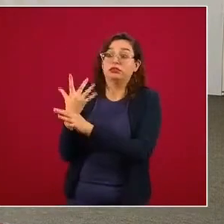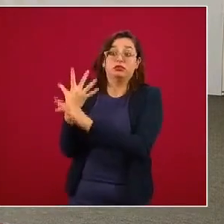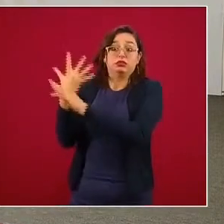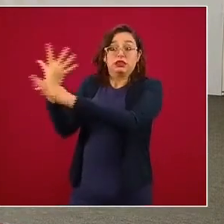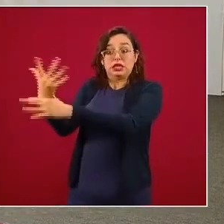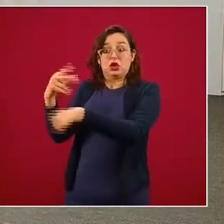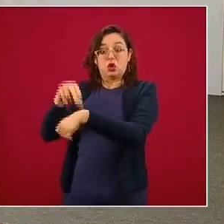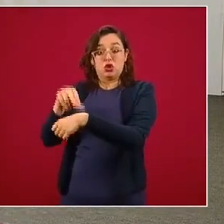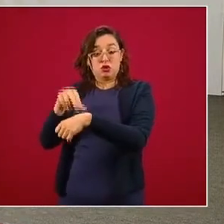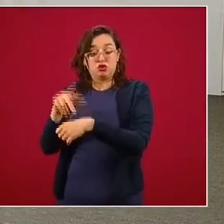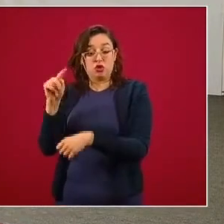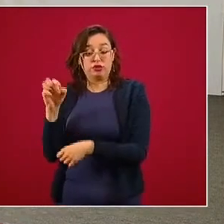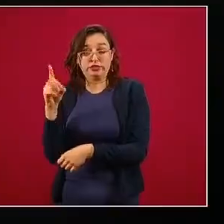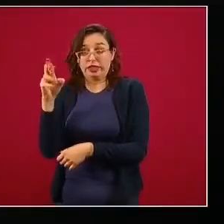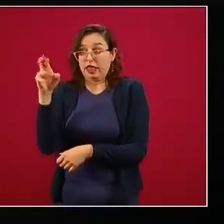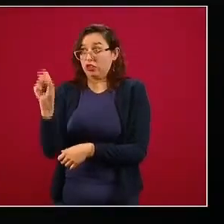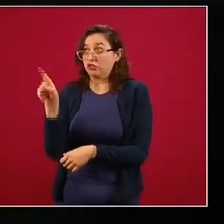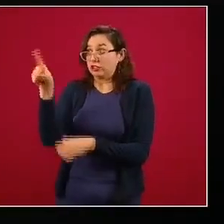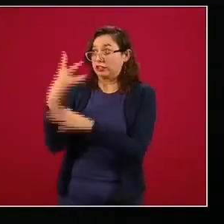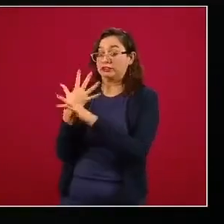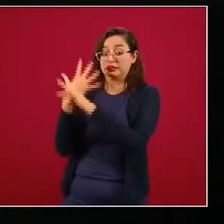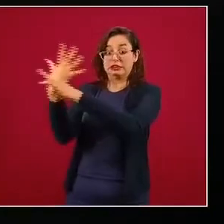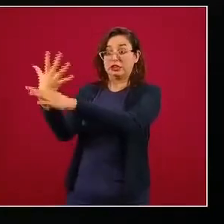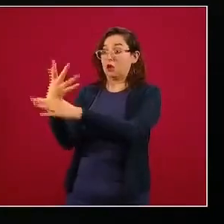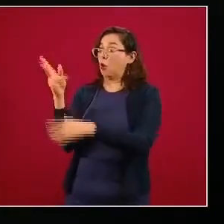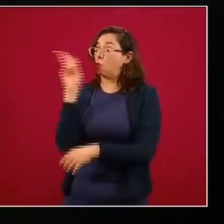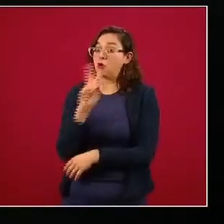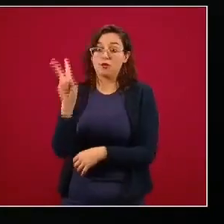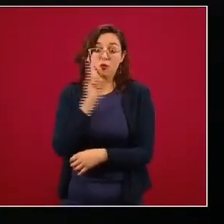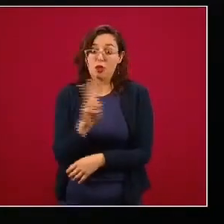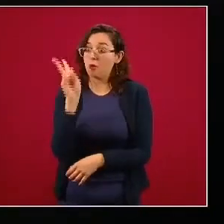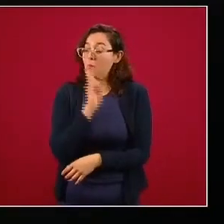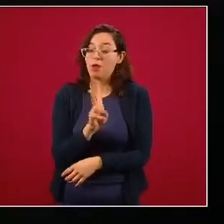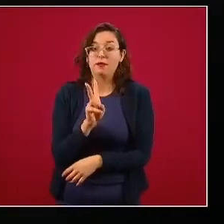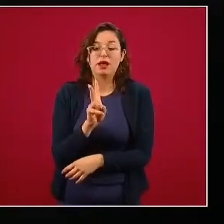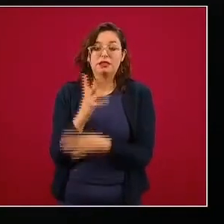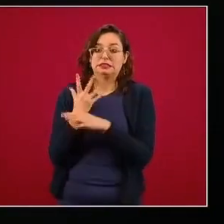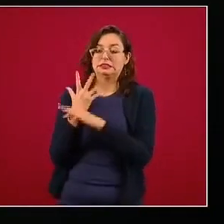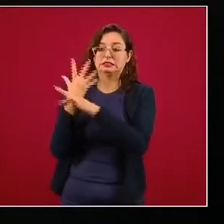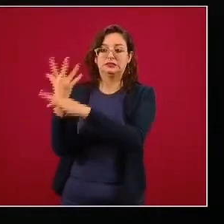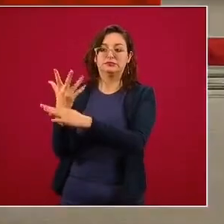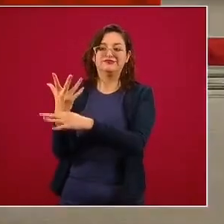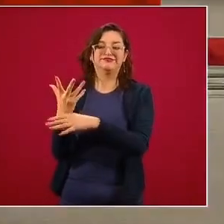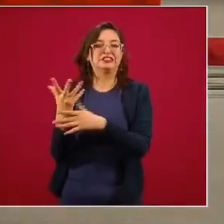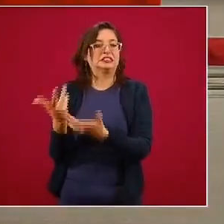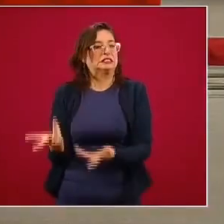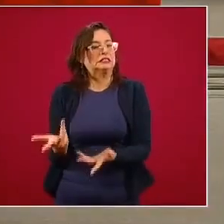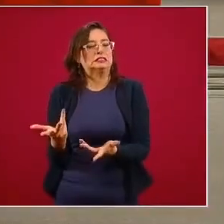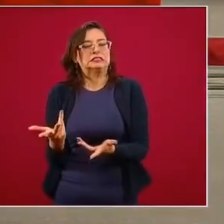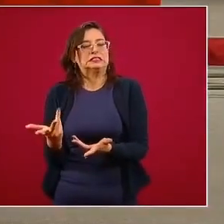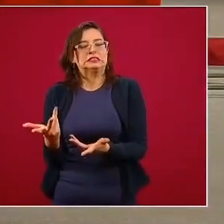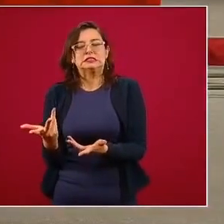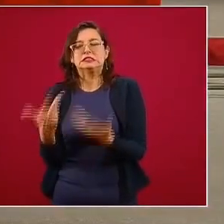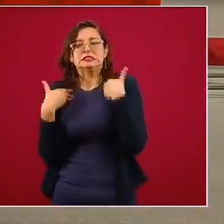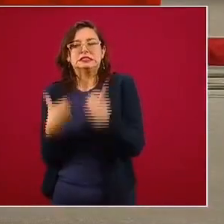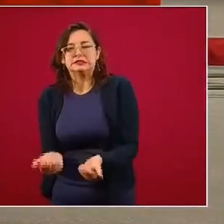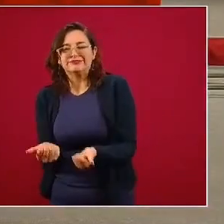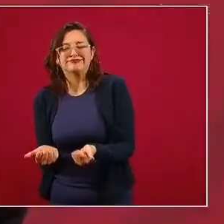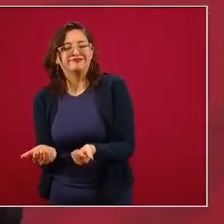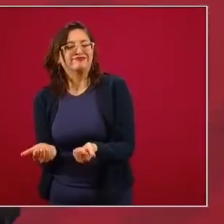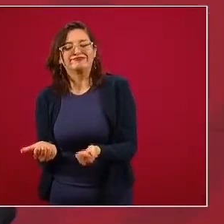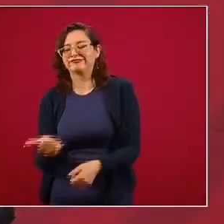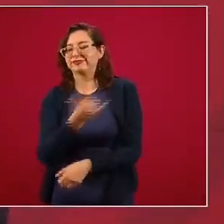del doctor Tedros cuando él dijo test, test, test, prueba, prueba, prueba, que se interpretó en la narrativa pública